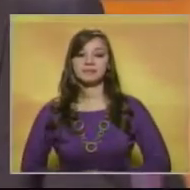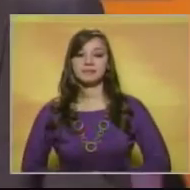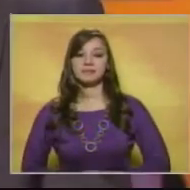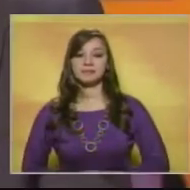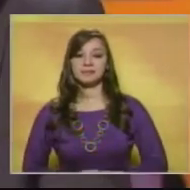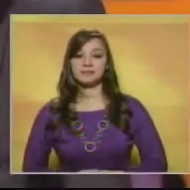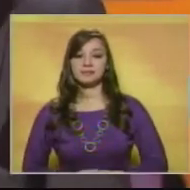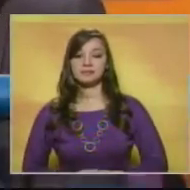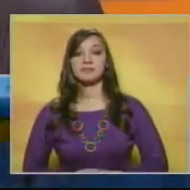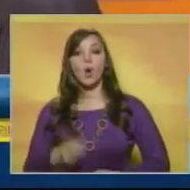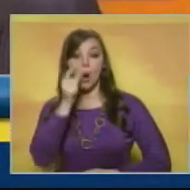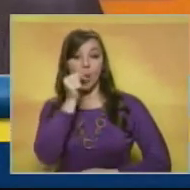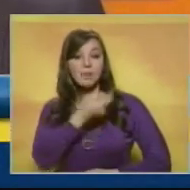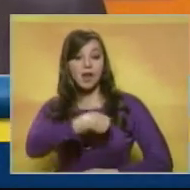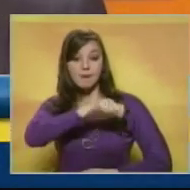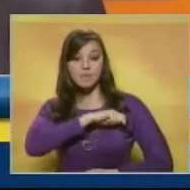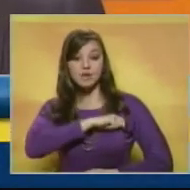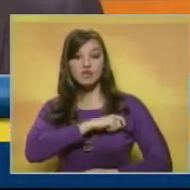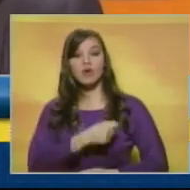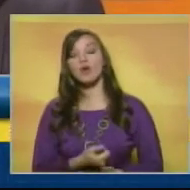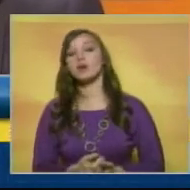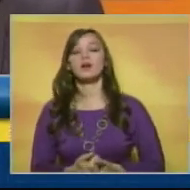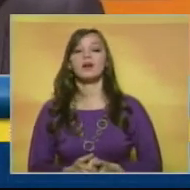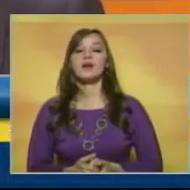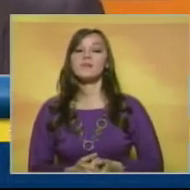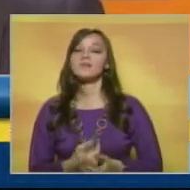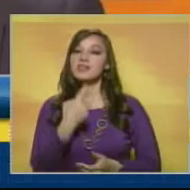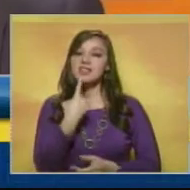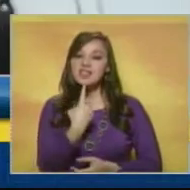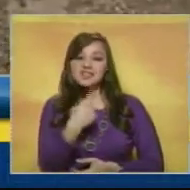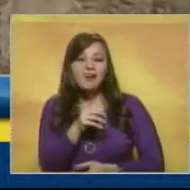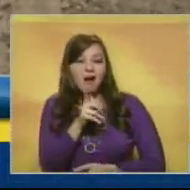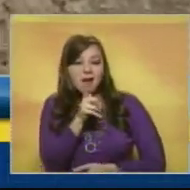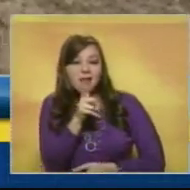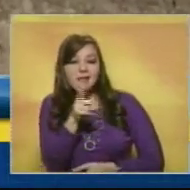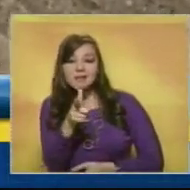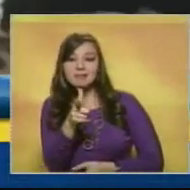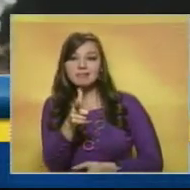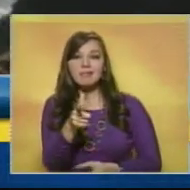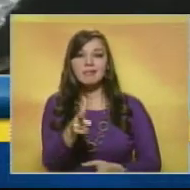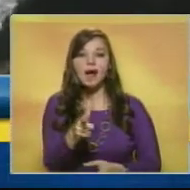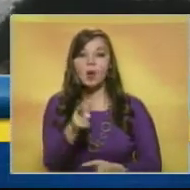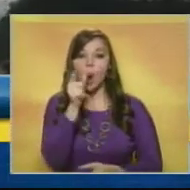El actor español Javier Bardem negocia encarnar al villano de la 5ª entrega de la